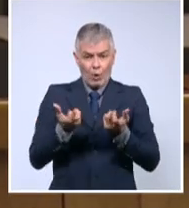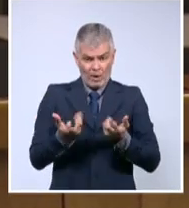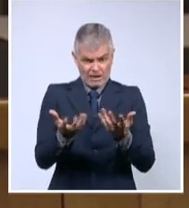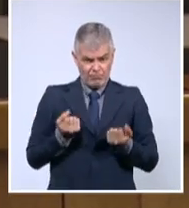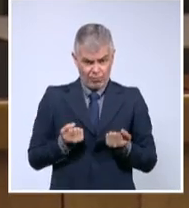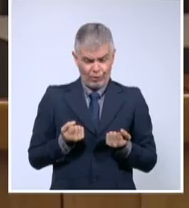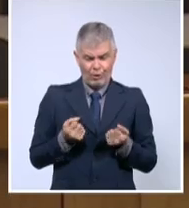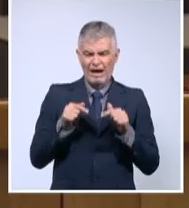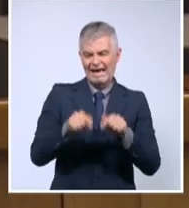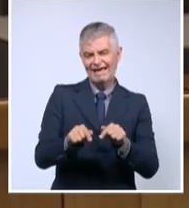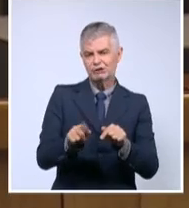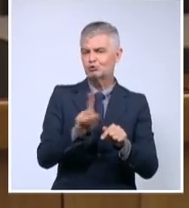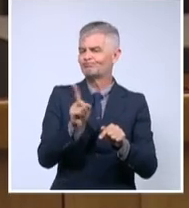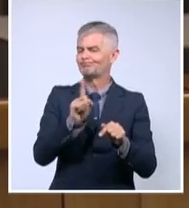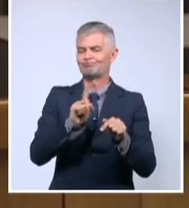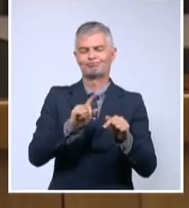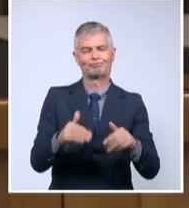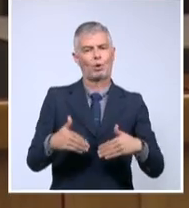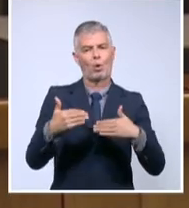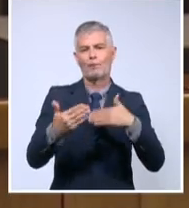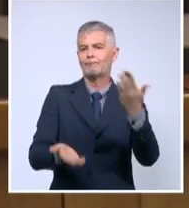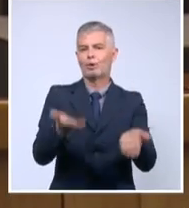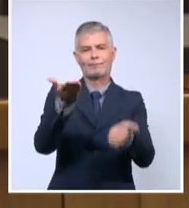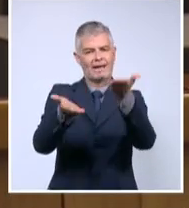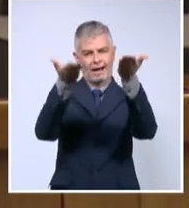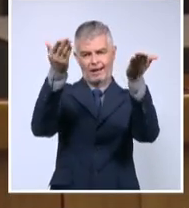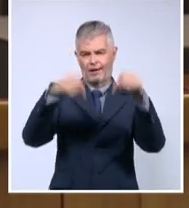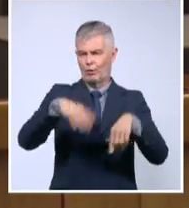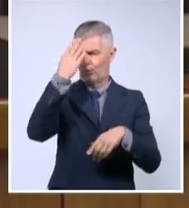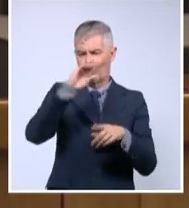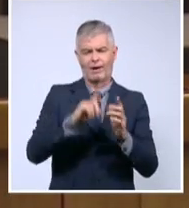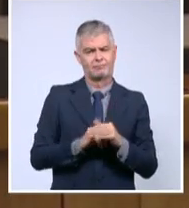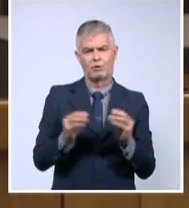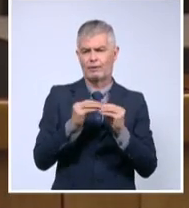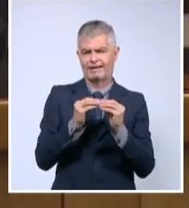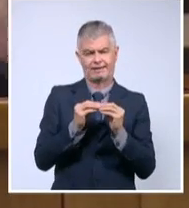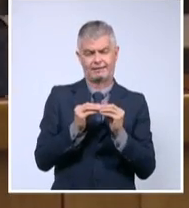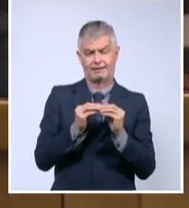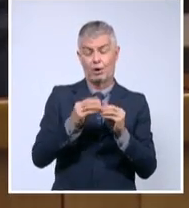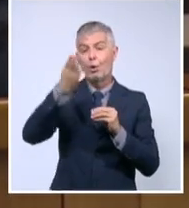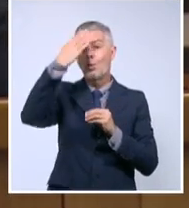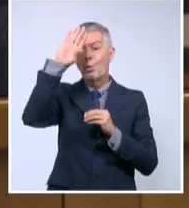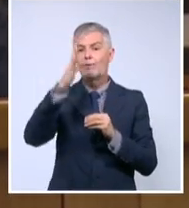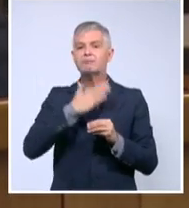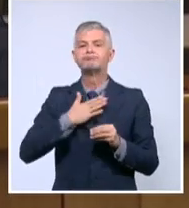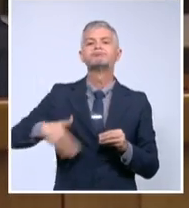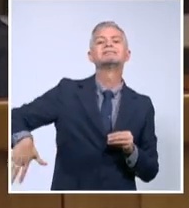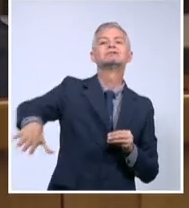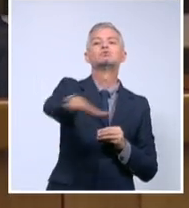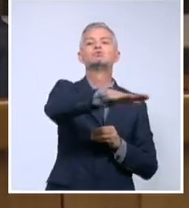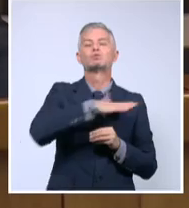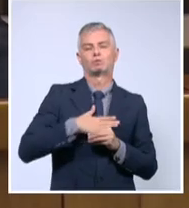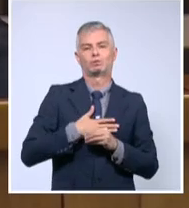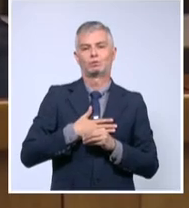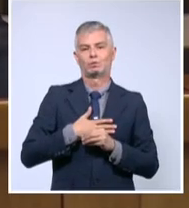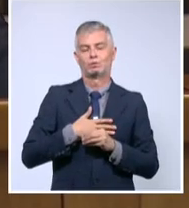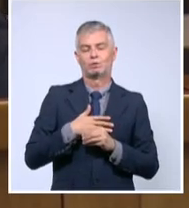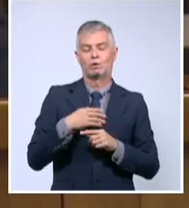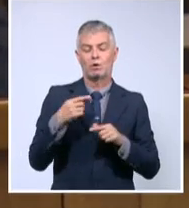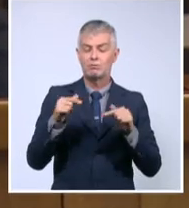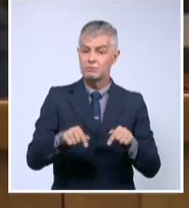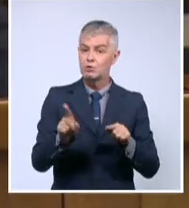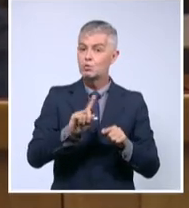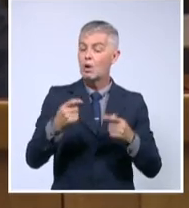una actitud que no prosperará en nuestra patria. Cuba es de todos, han reclamado algunos en estos días, pero no sería